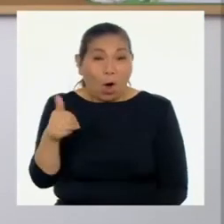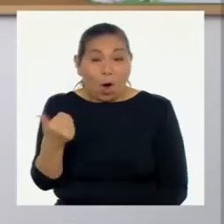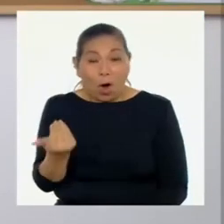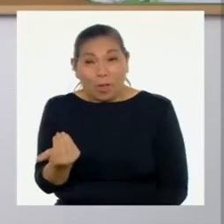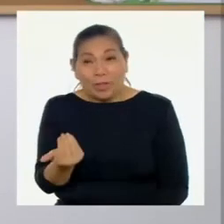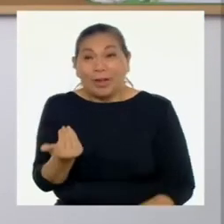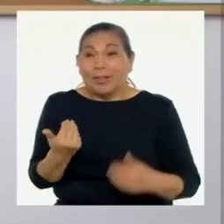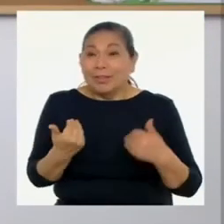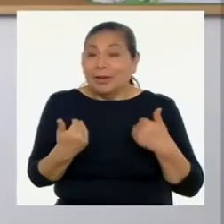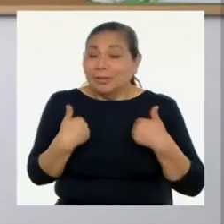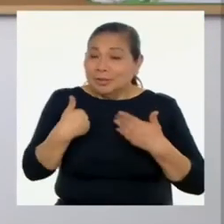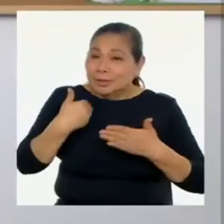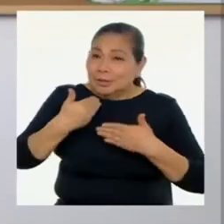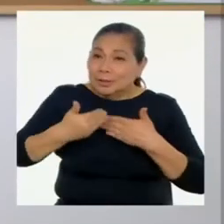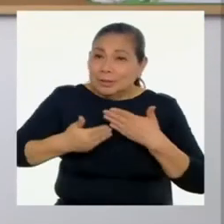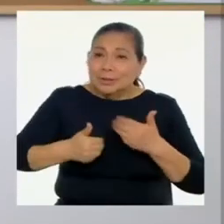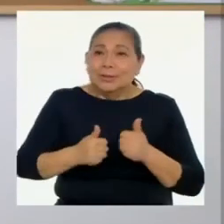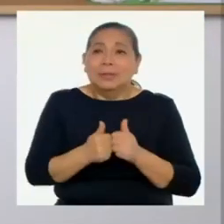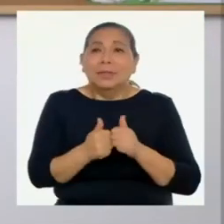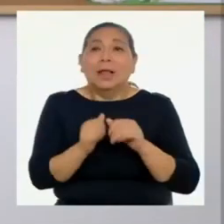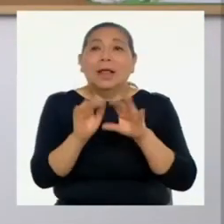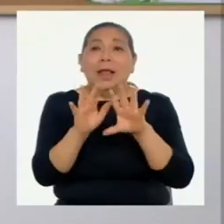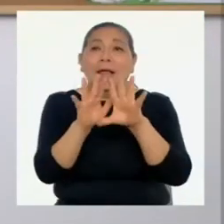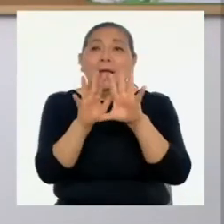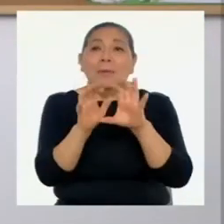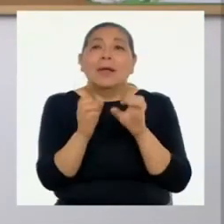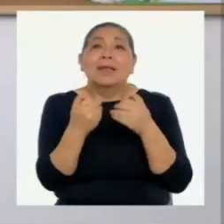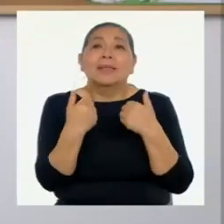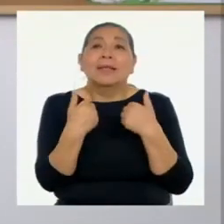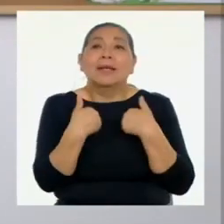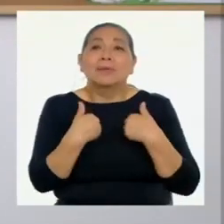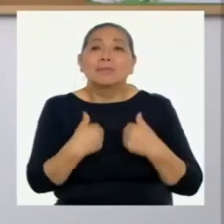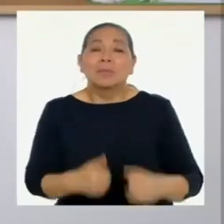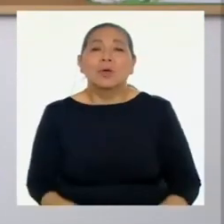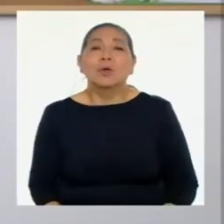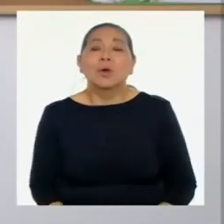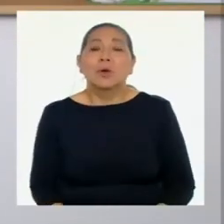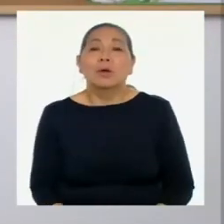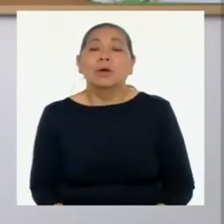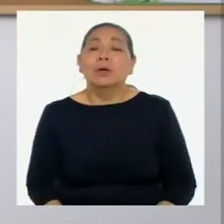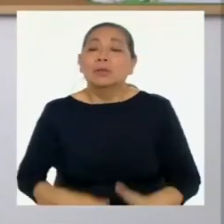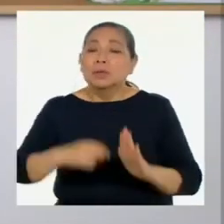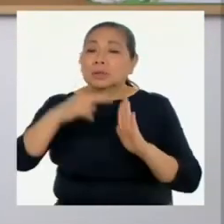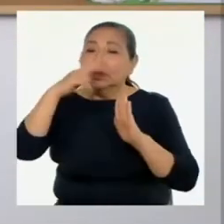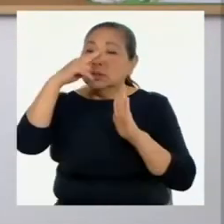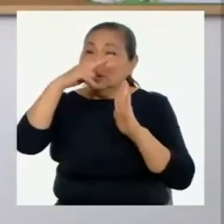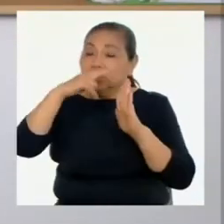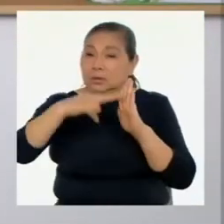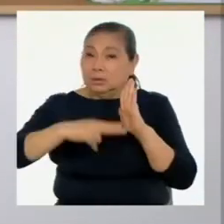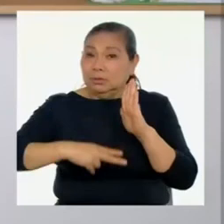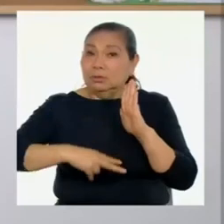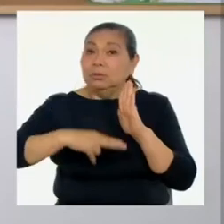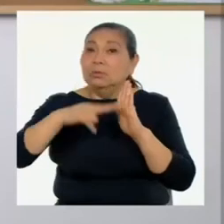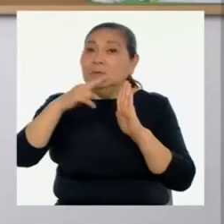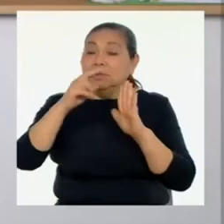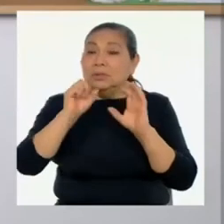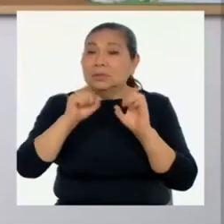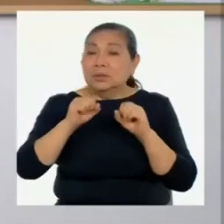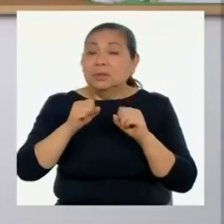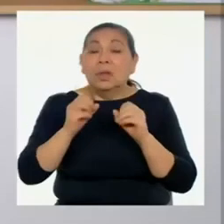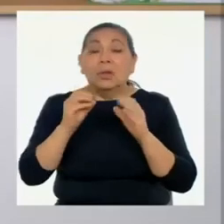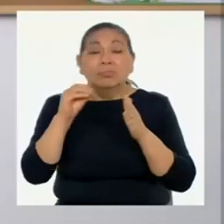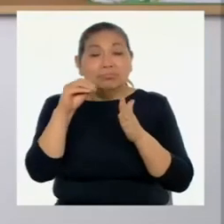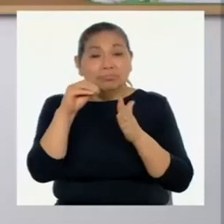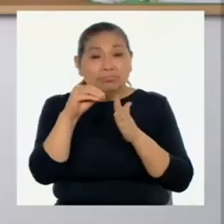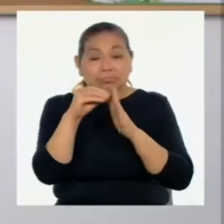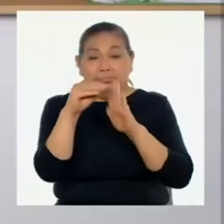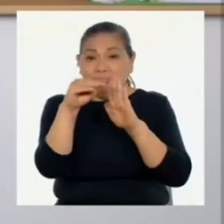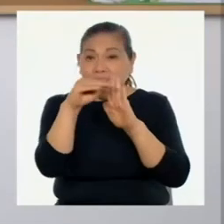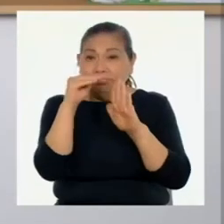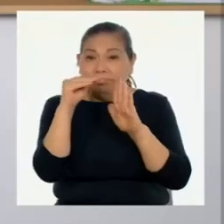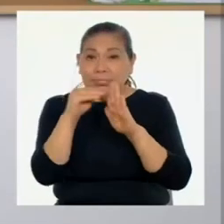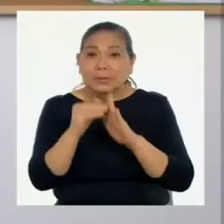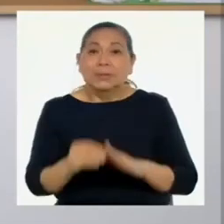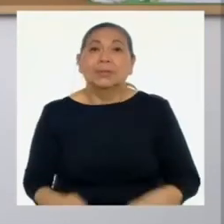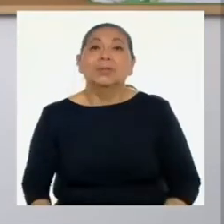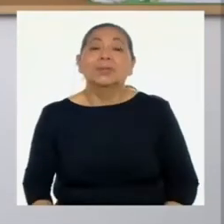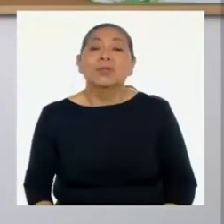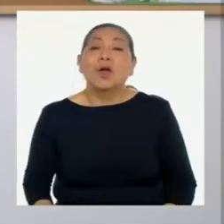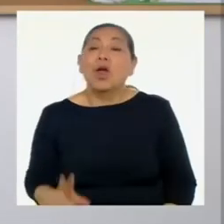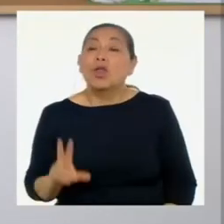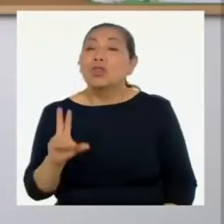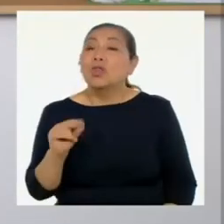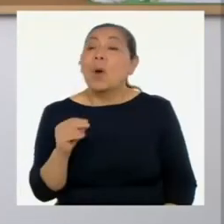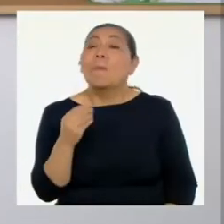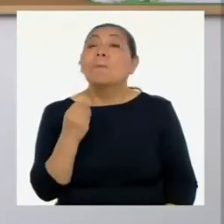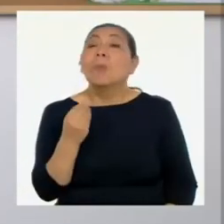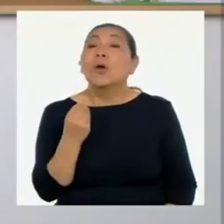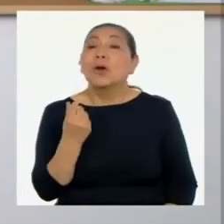texto, tenemos que seguir los criterios de evaluación que tenemos y revisar si nuestro afiche cumple con ellos.